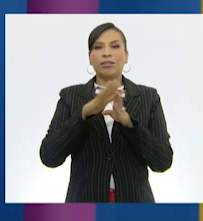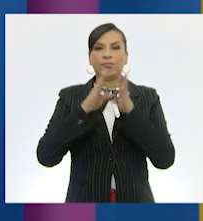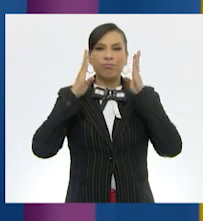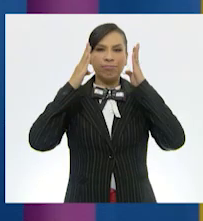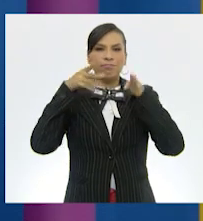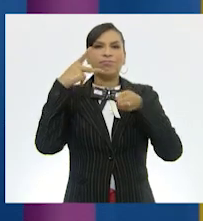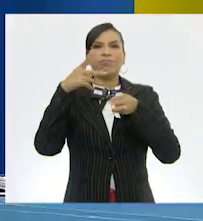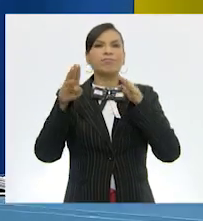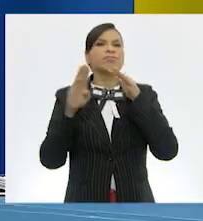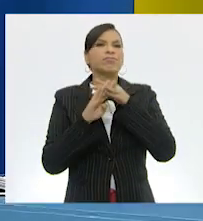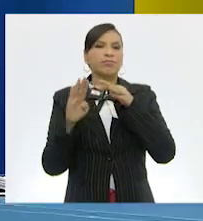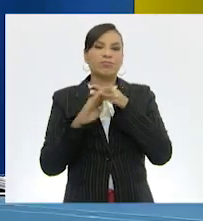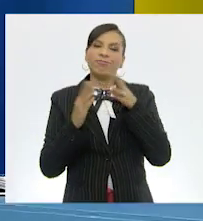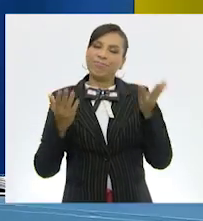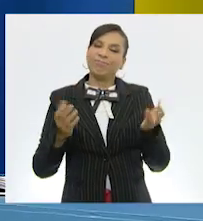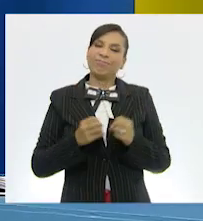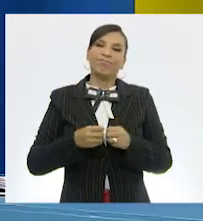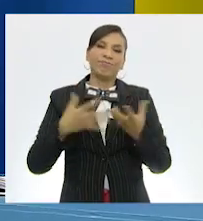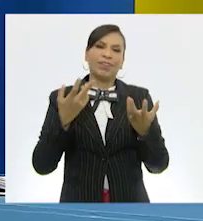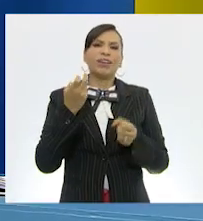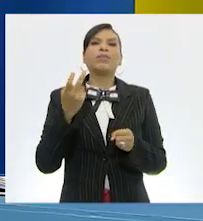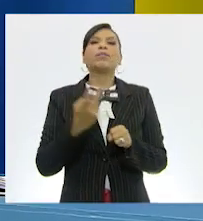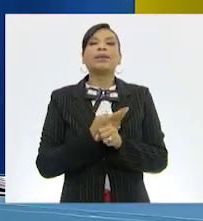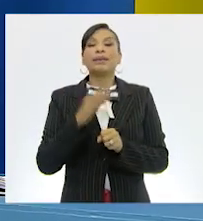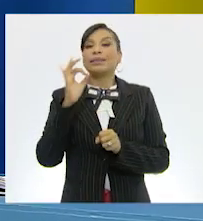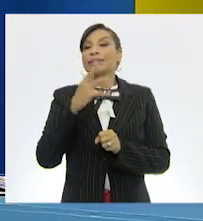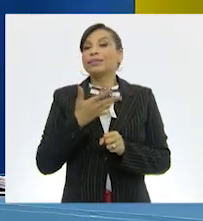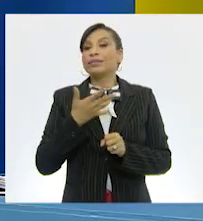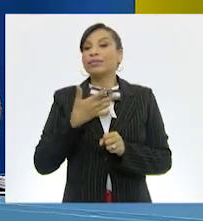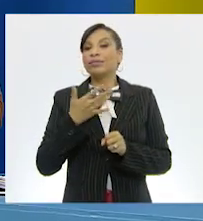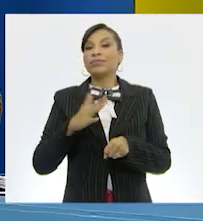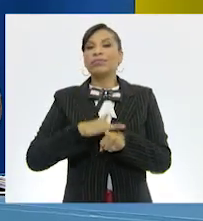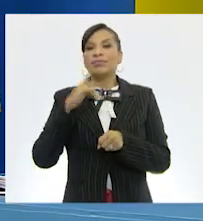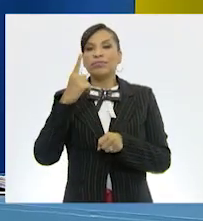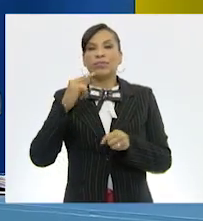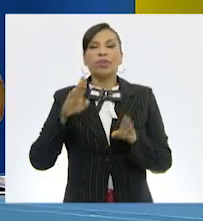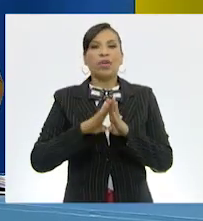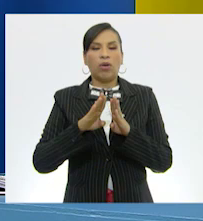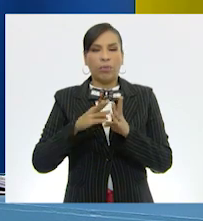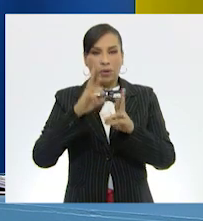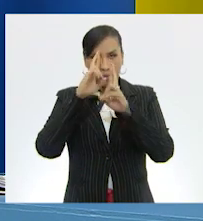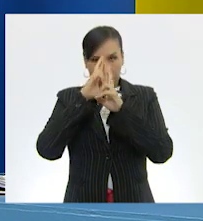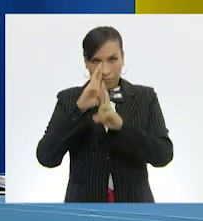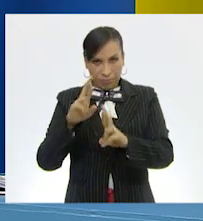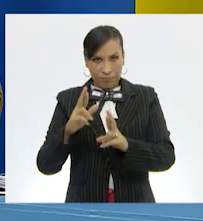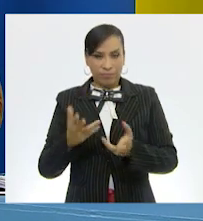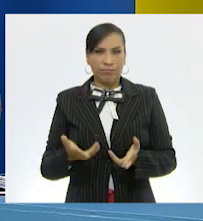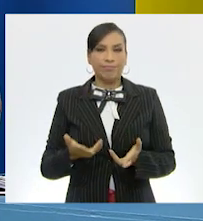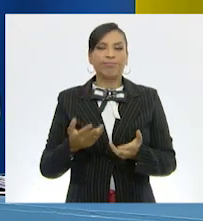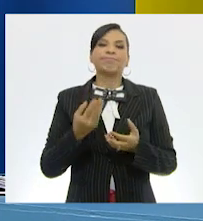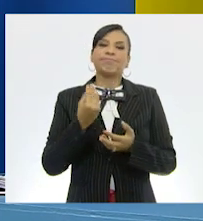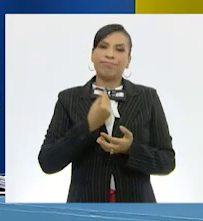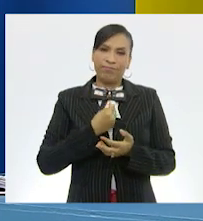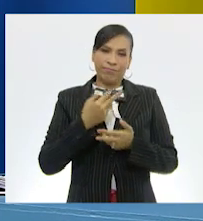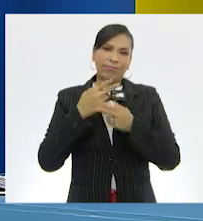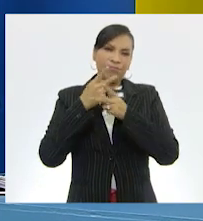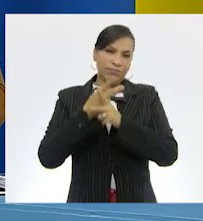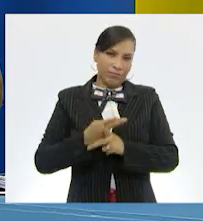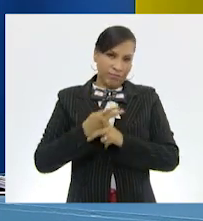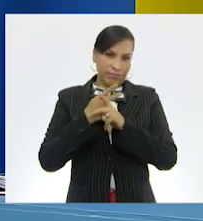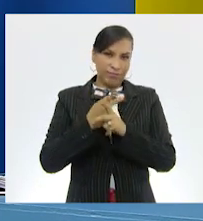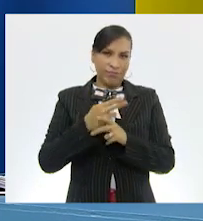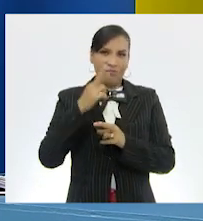los migrantes. Claro, esto sucederá si tenemos con ellos una actitud de respeto, tolerancia y